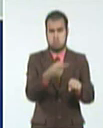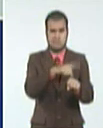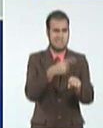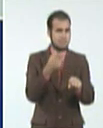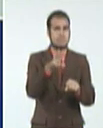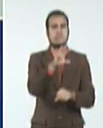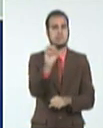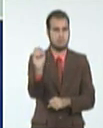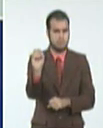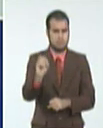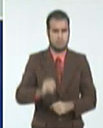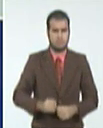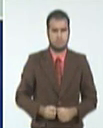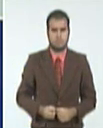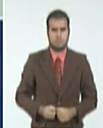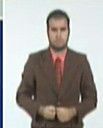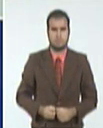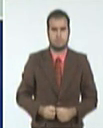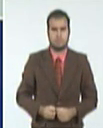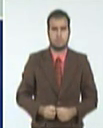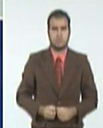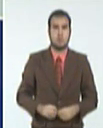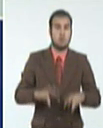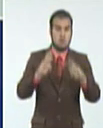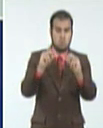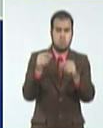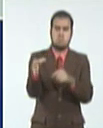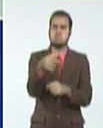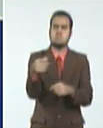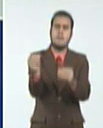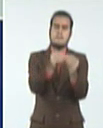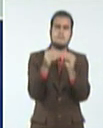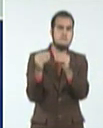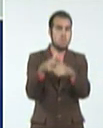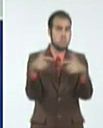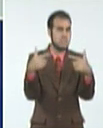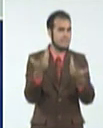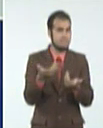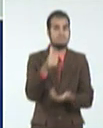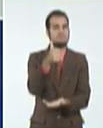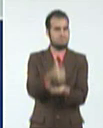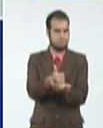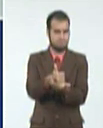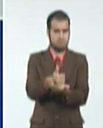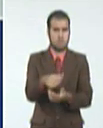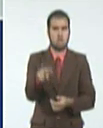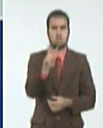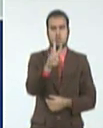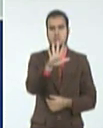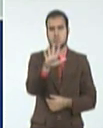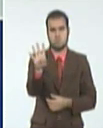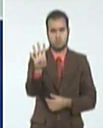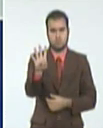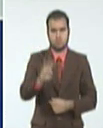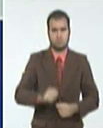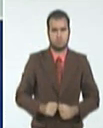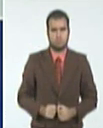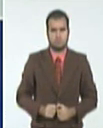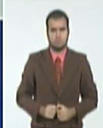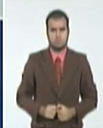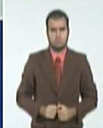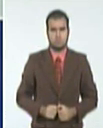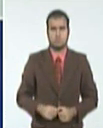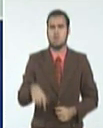y las cifras más elevadas en el municipio de Las Tunas, 254,